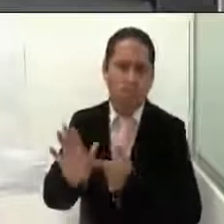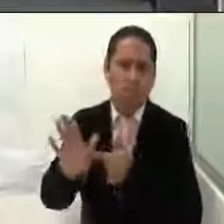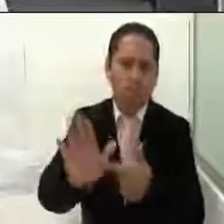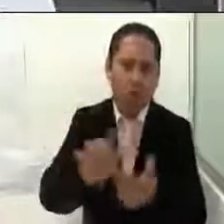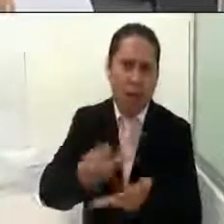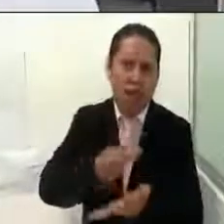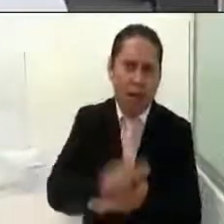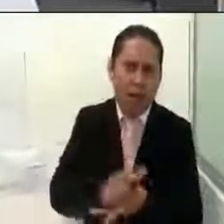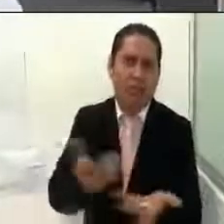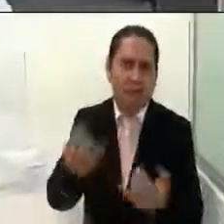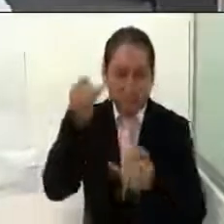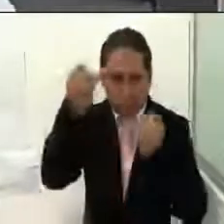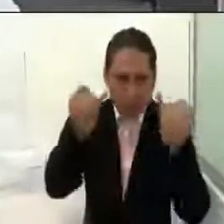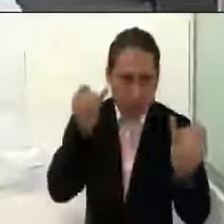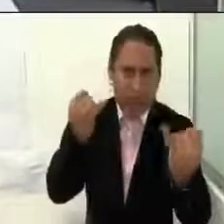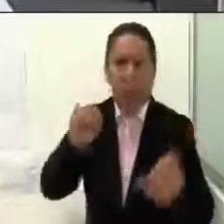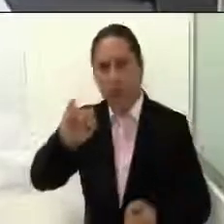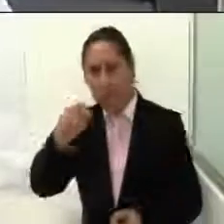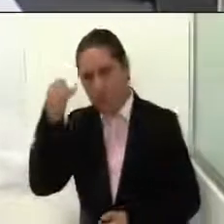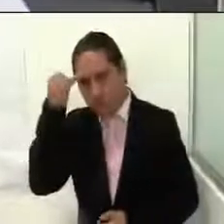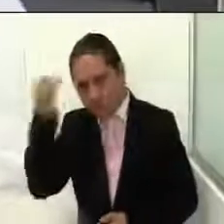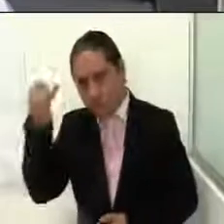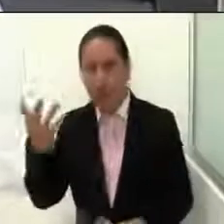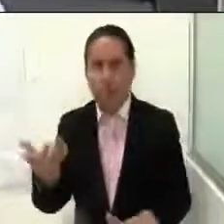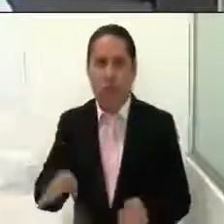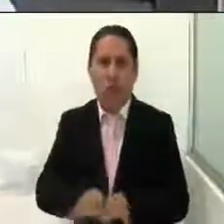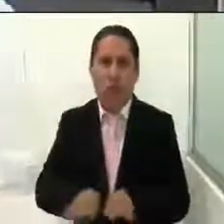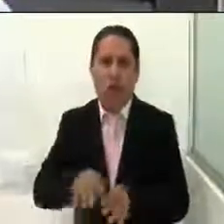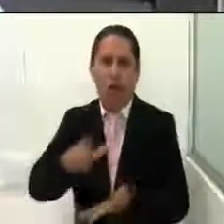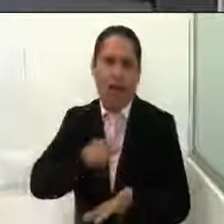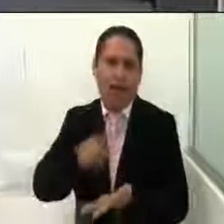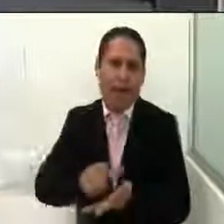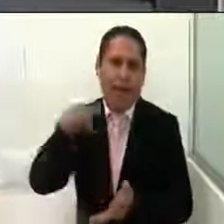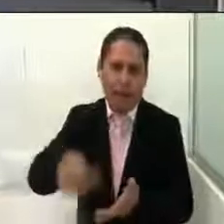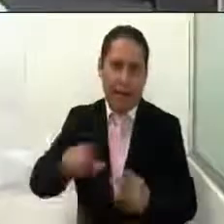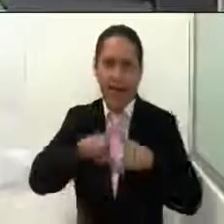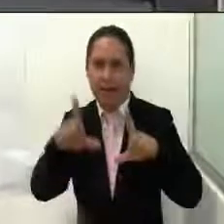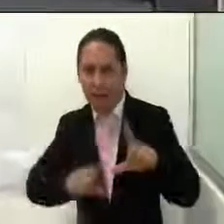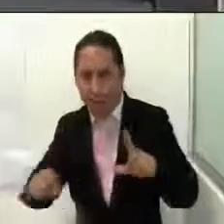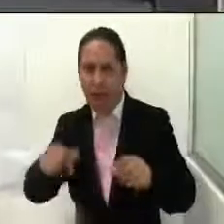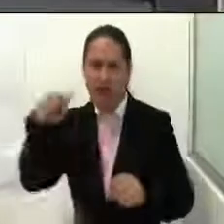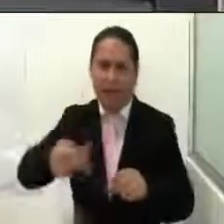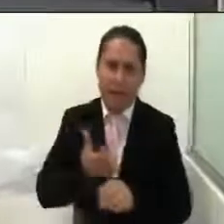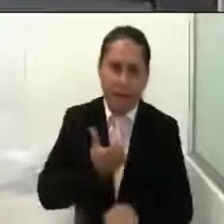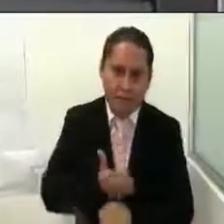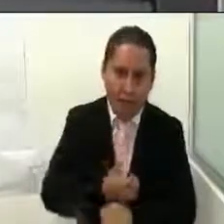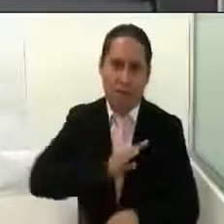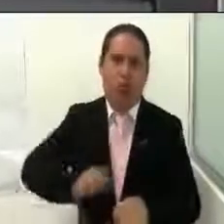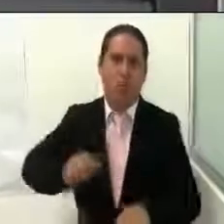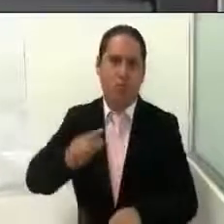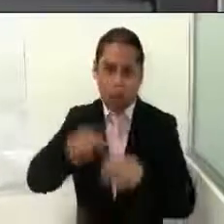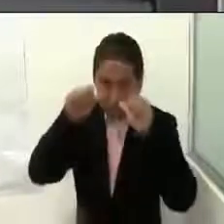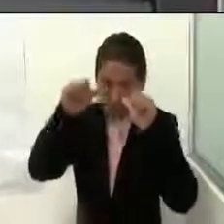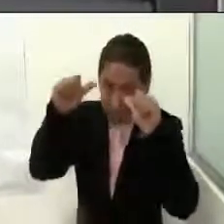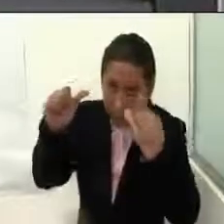podemos armonizar con las leyes no solamente las leyes locales las leyes nacionales sino que sobre todo también atender a las